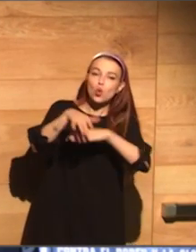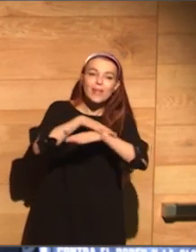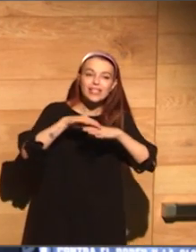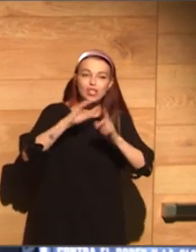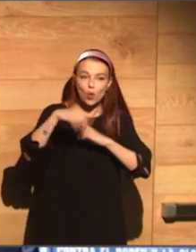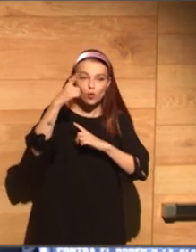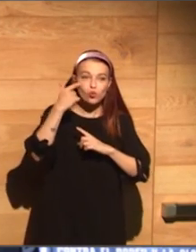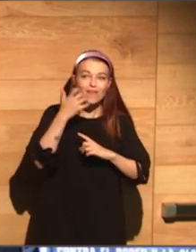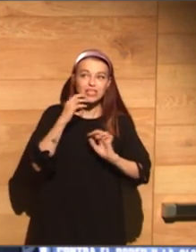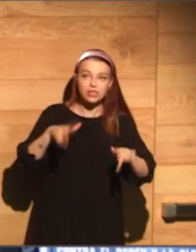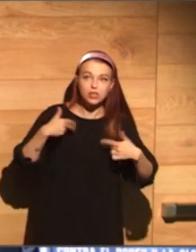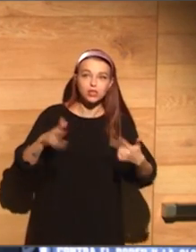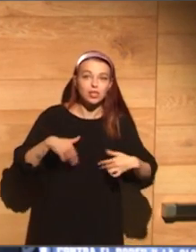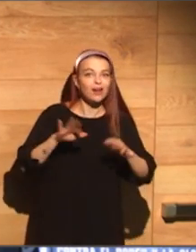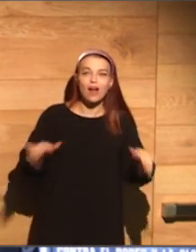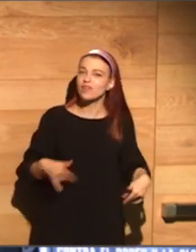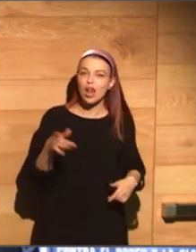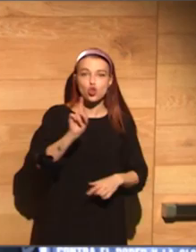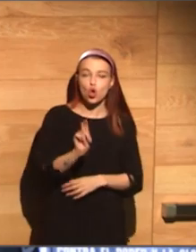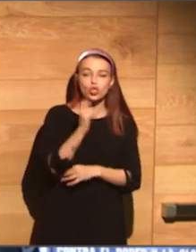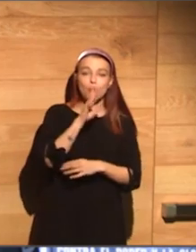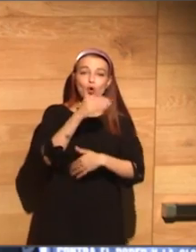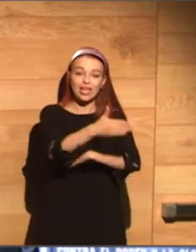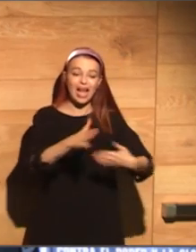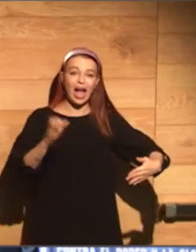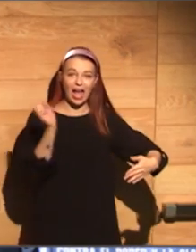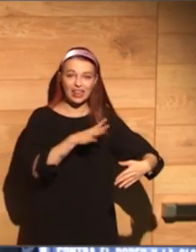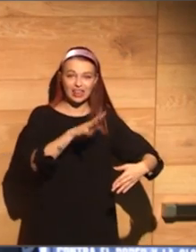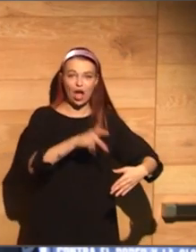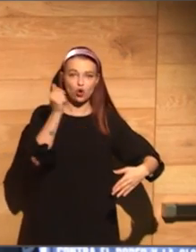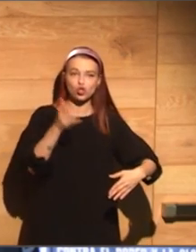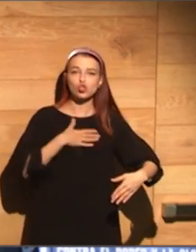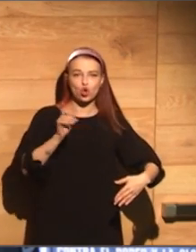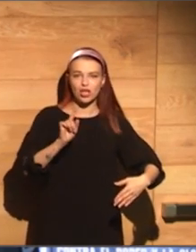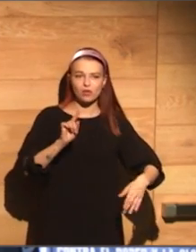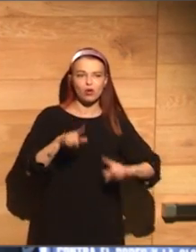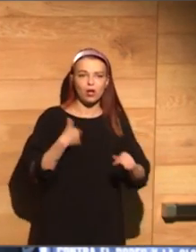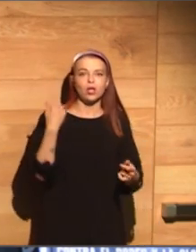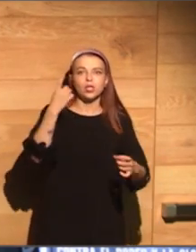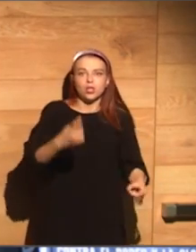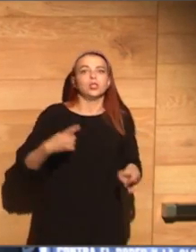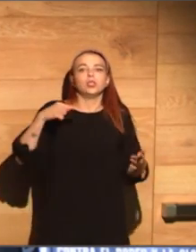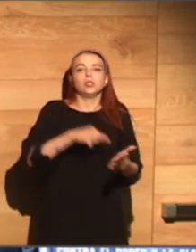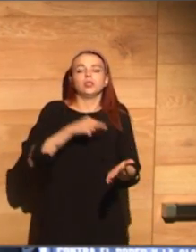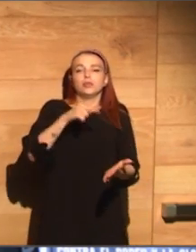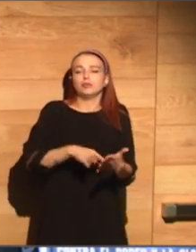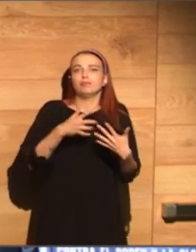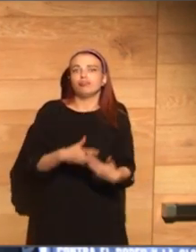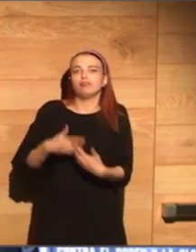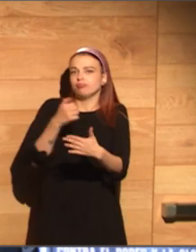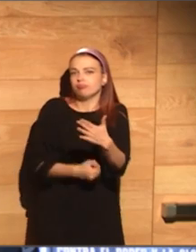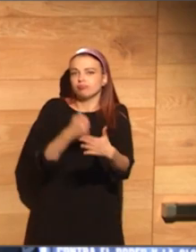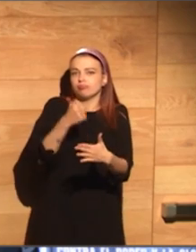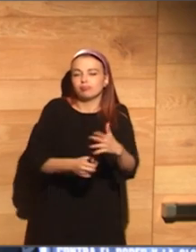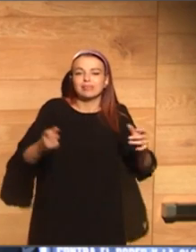aún así, con esa intervención no lo conseguían, porque las cajas de ahorros no querían. Y por fin, después de mucha insistencia y firmar todos